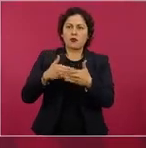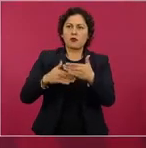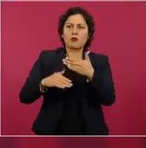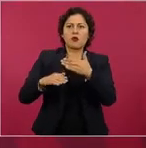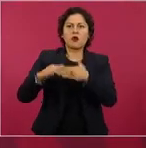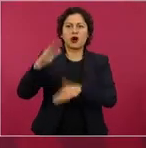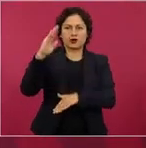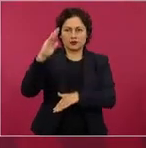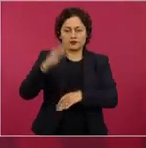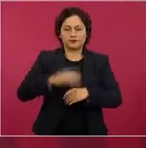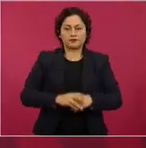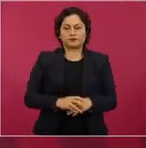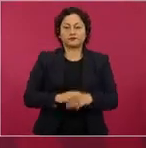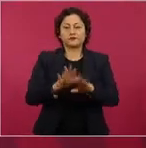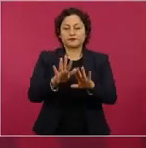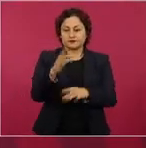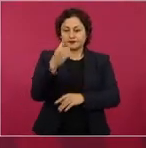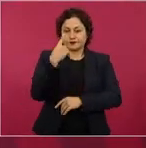El jueves